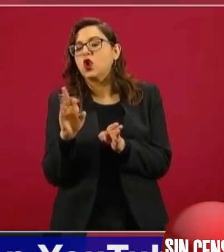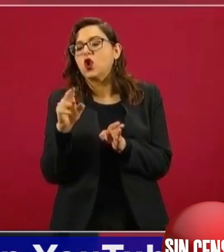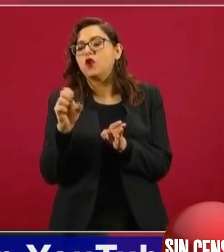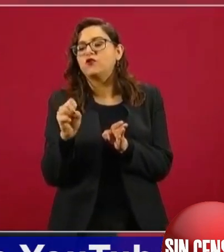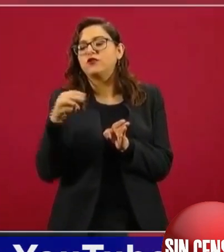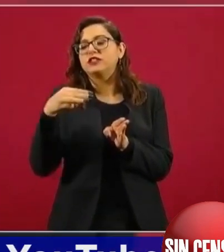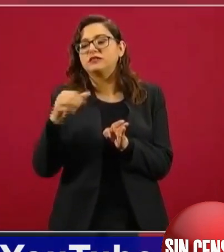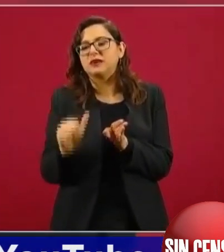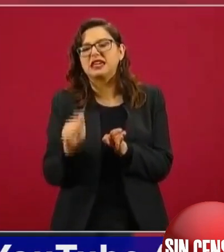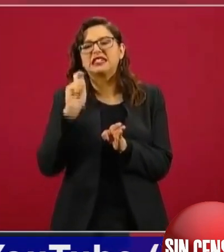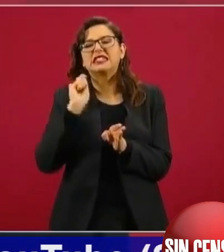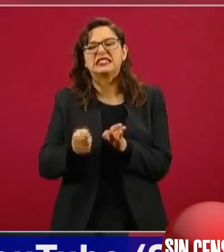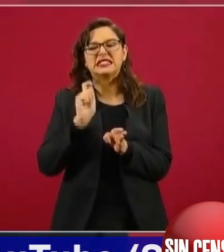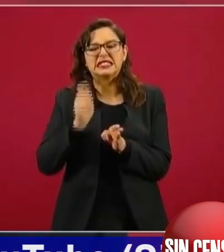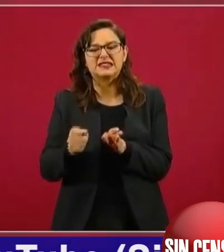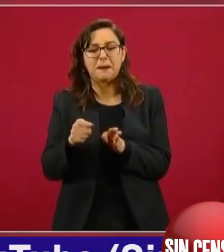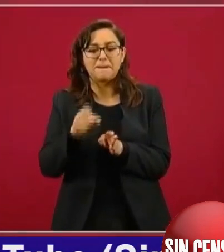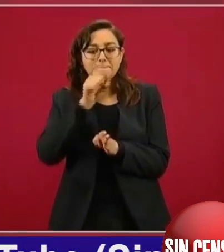Y ahora tengo que hablar con